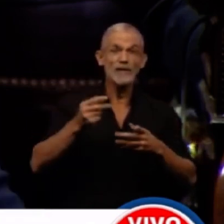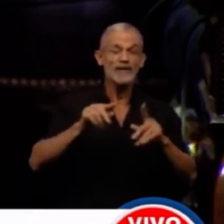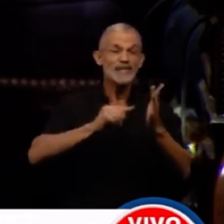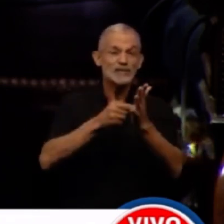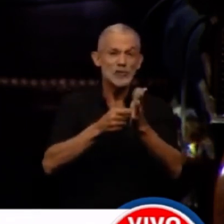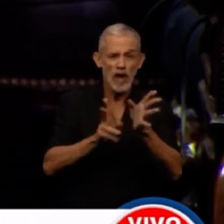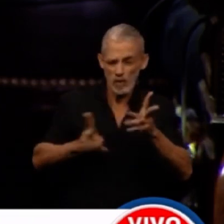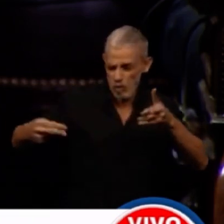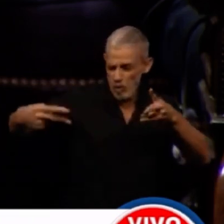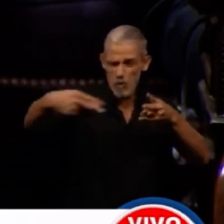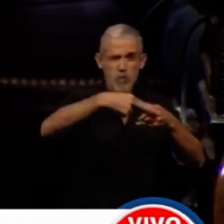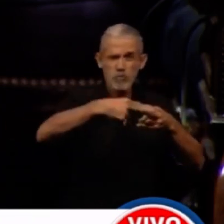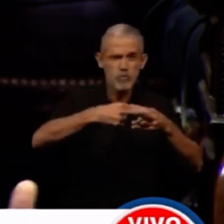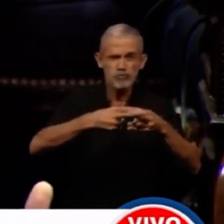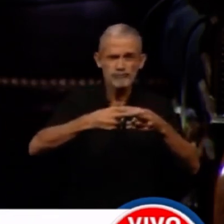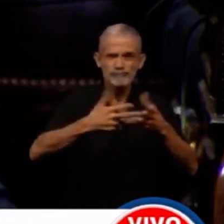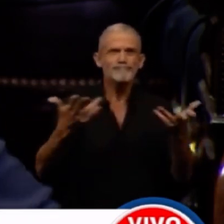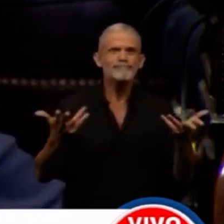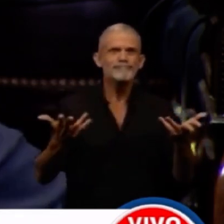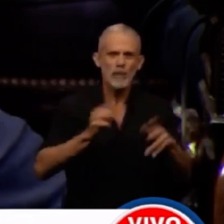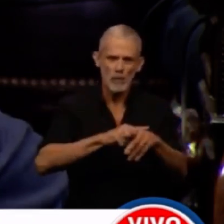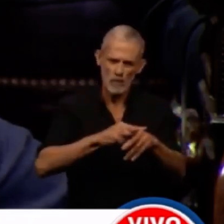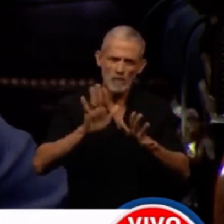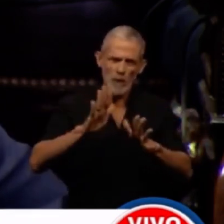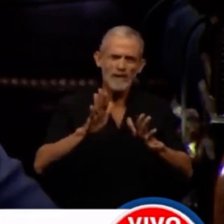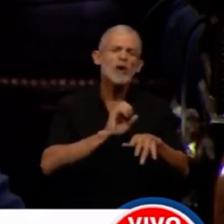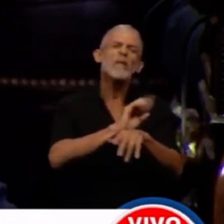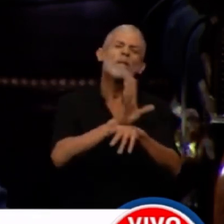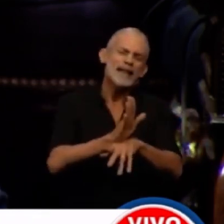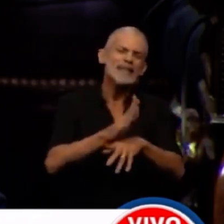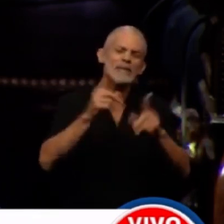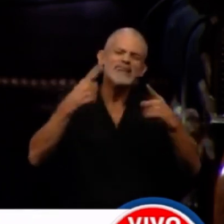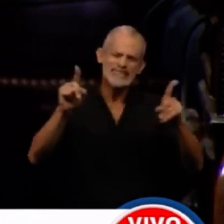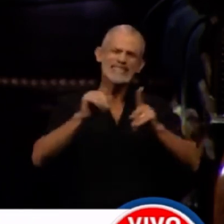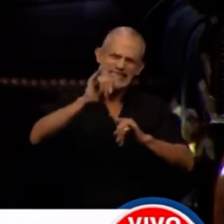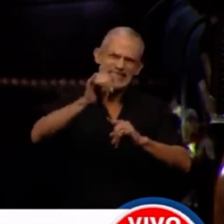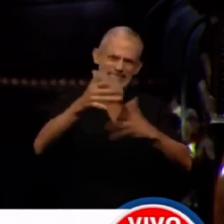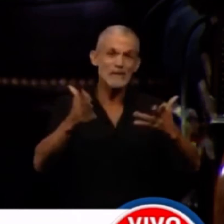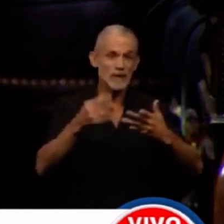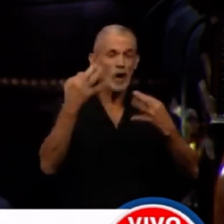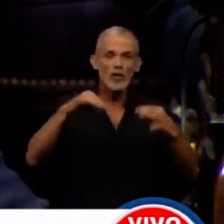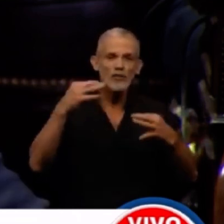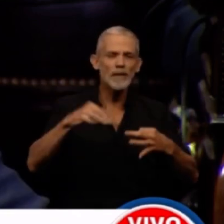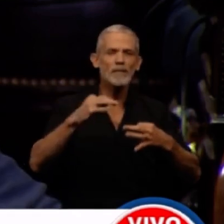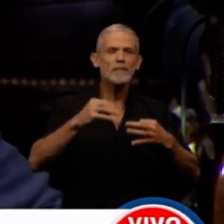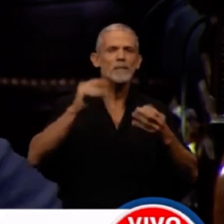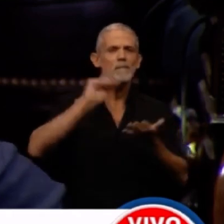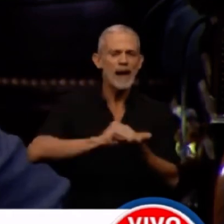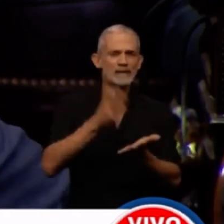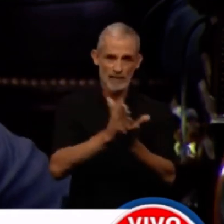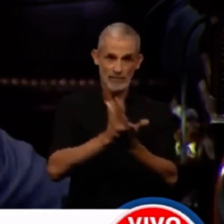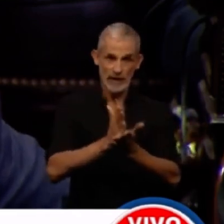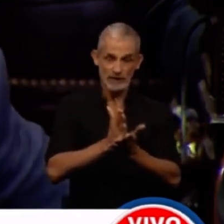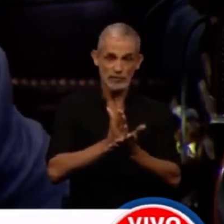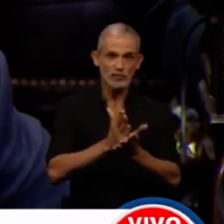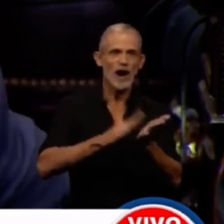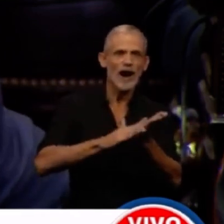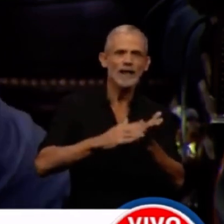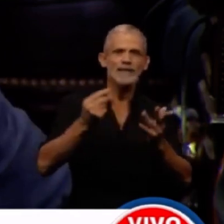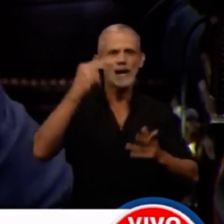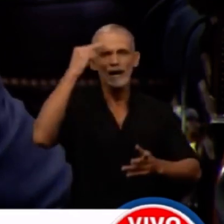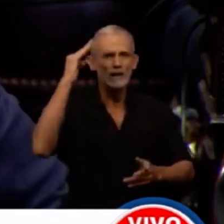señor presidente, en momentos excepcionales de pandemia, es donde más se deben reafirmar los derechos y las